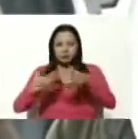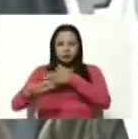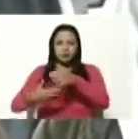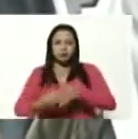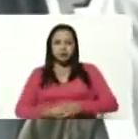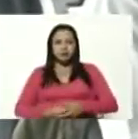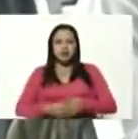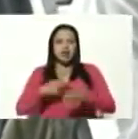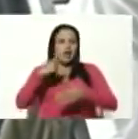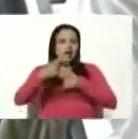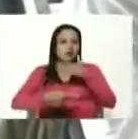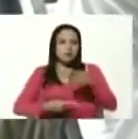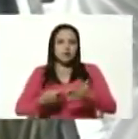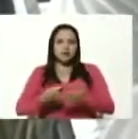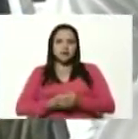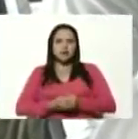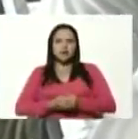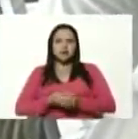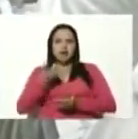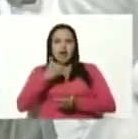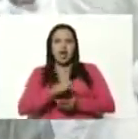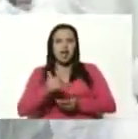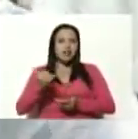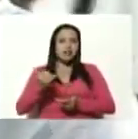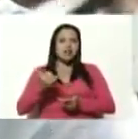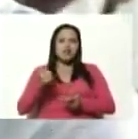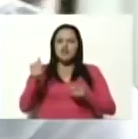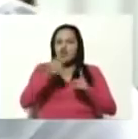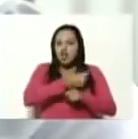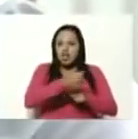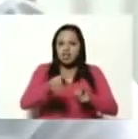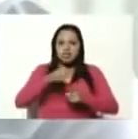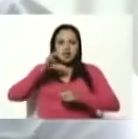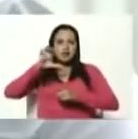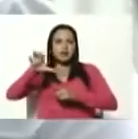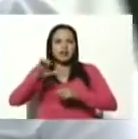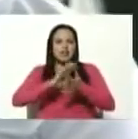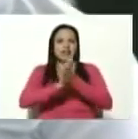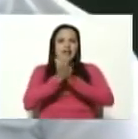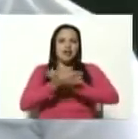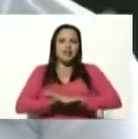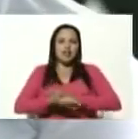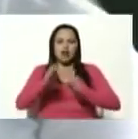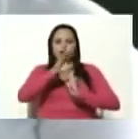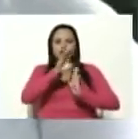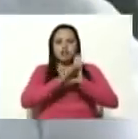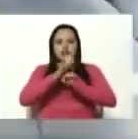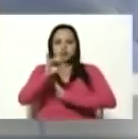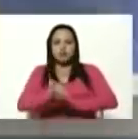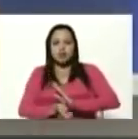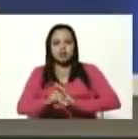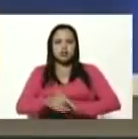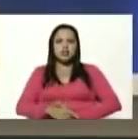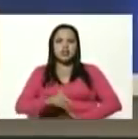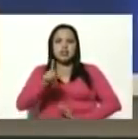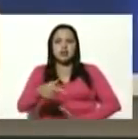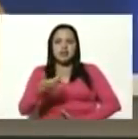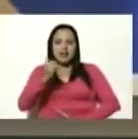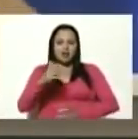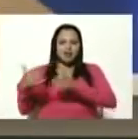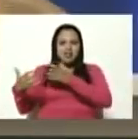Plan para llenar de violencia el país, derrocar la constitución y llevarnos a una guerra